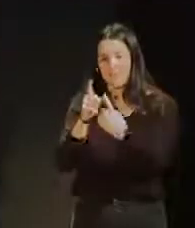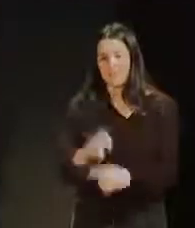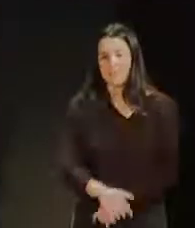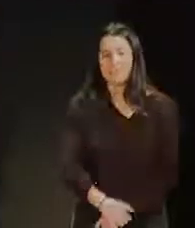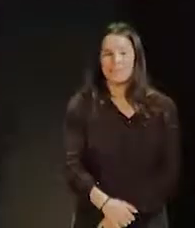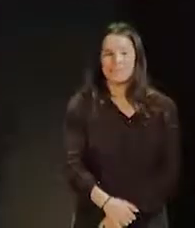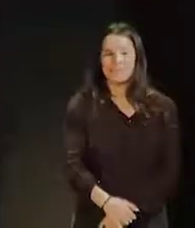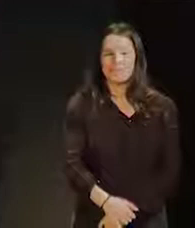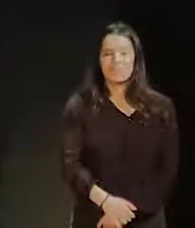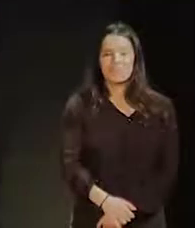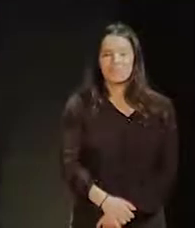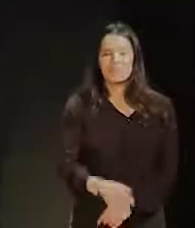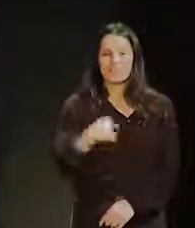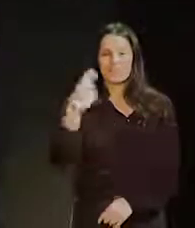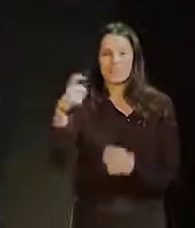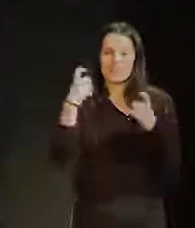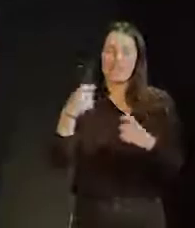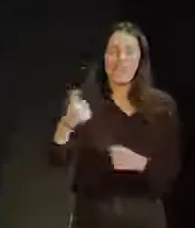saber aprovechar el tiempo y el lugar.